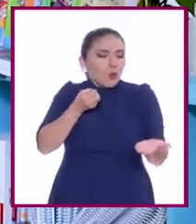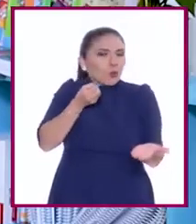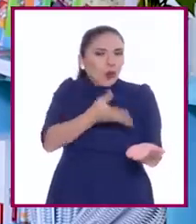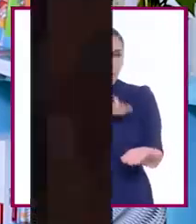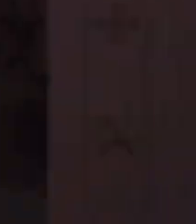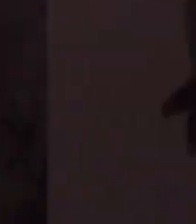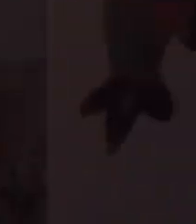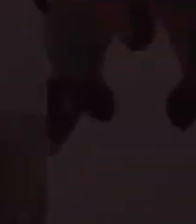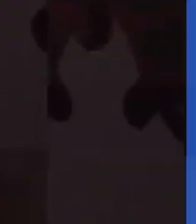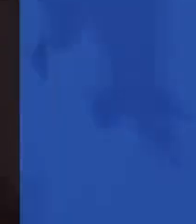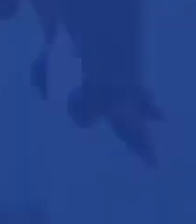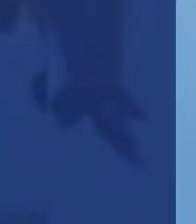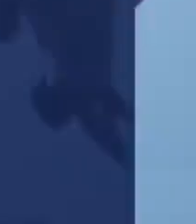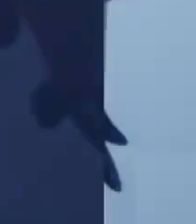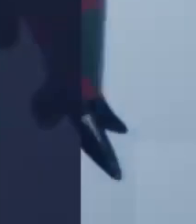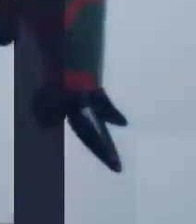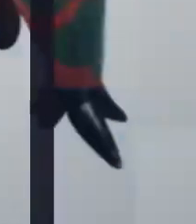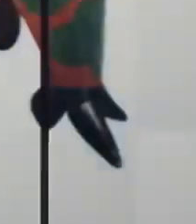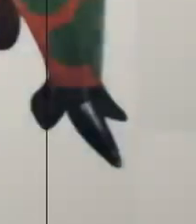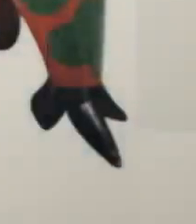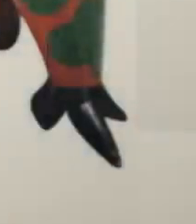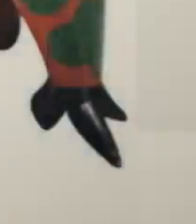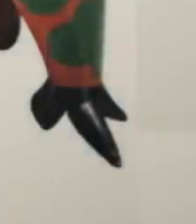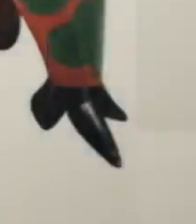vida profesional.